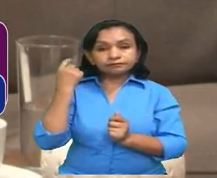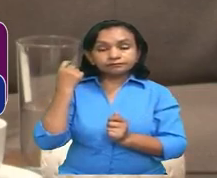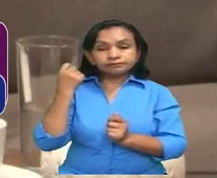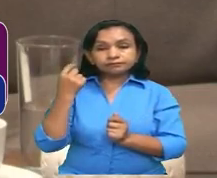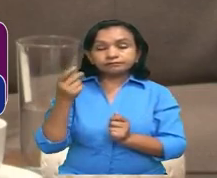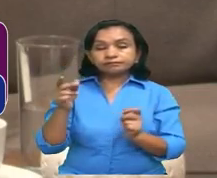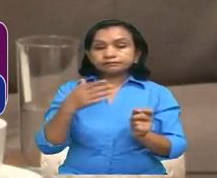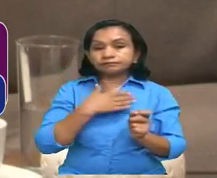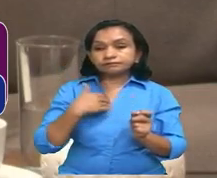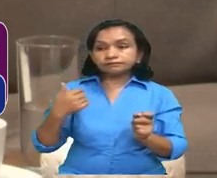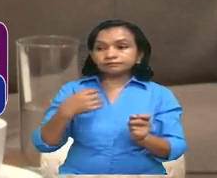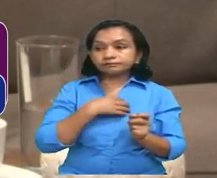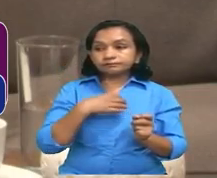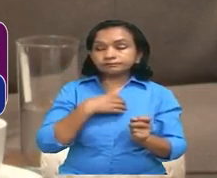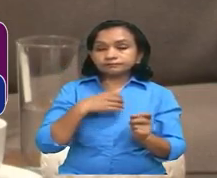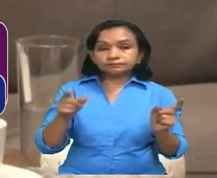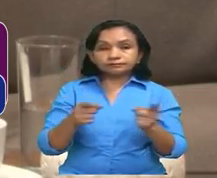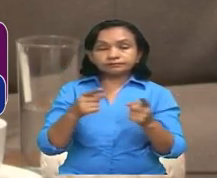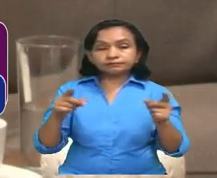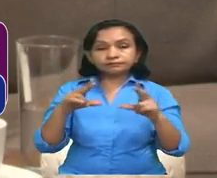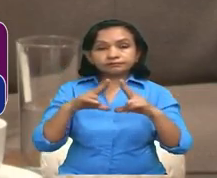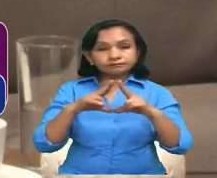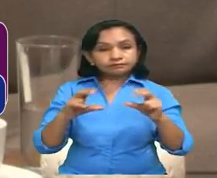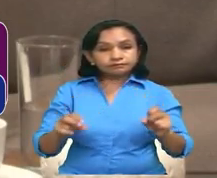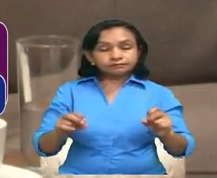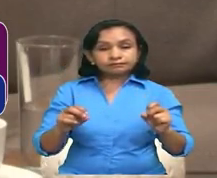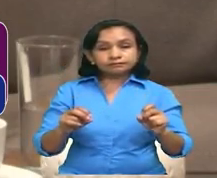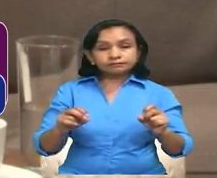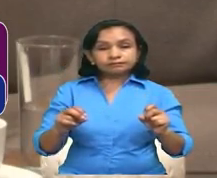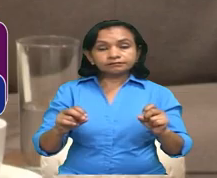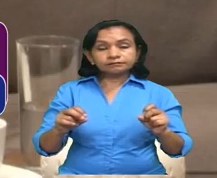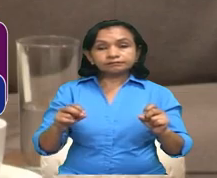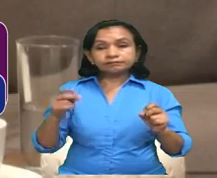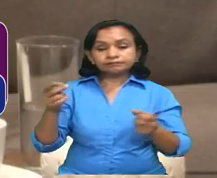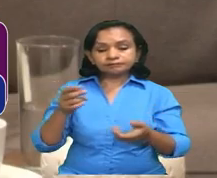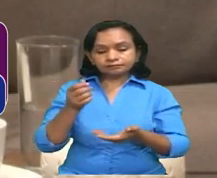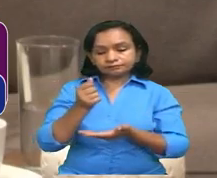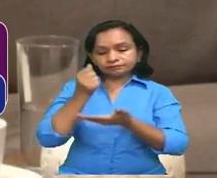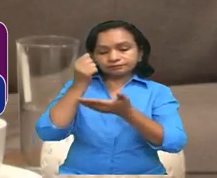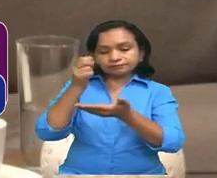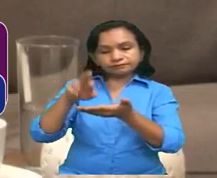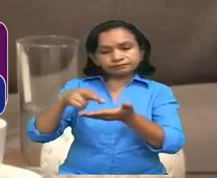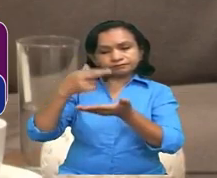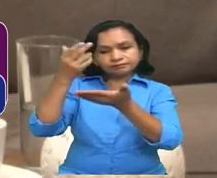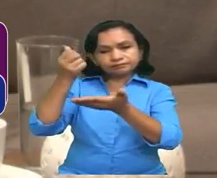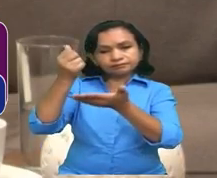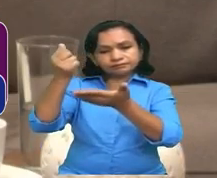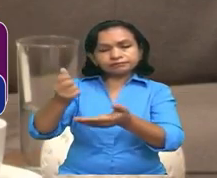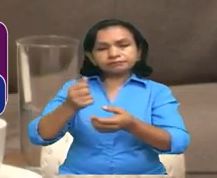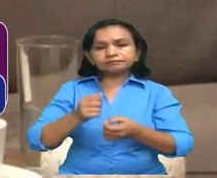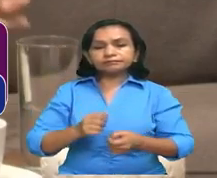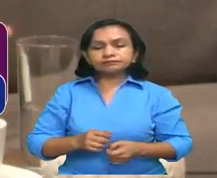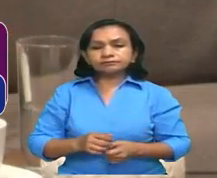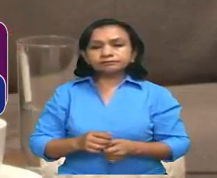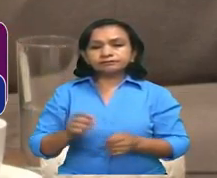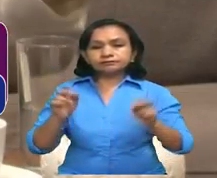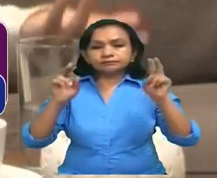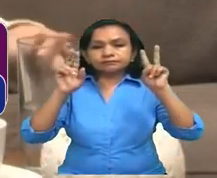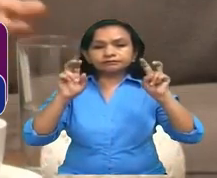Turismo y lo que es la EPN. Se les da un recibimiento a todos esos cruceristas que llegan, se los recibe con